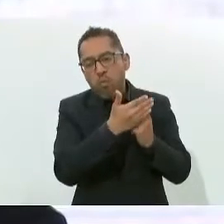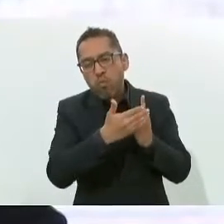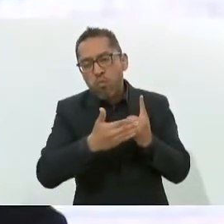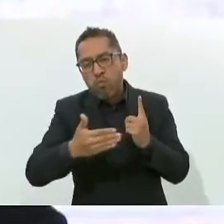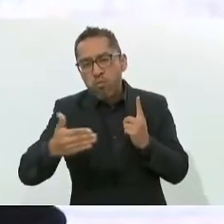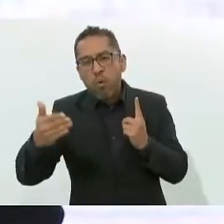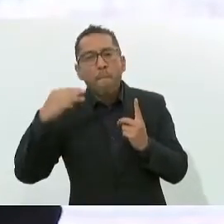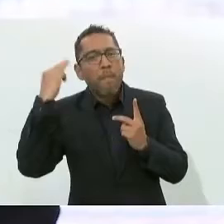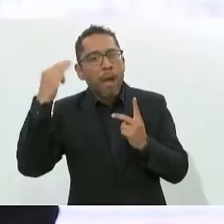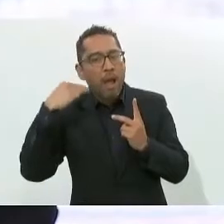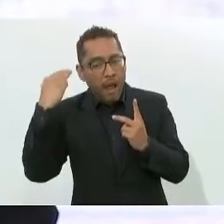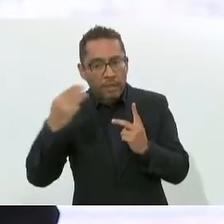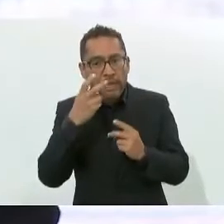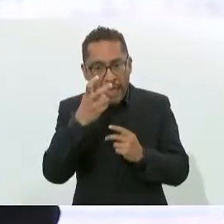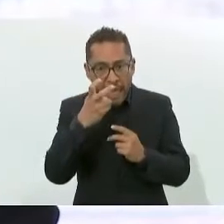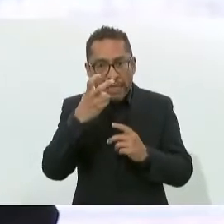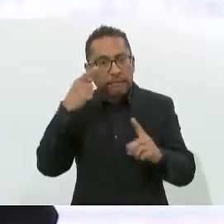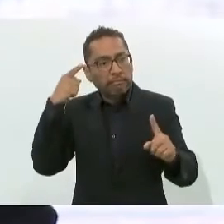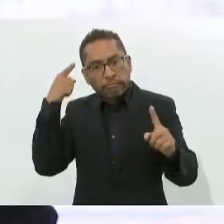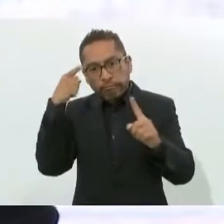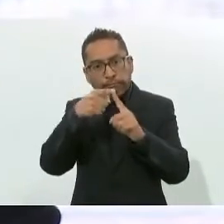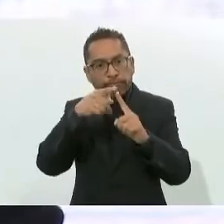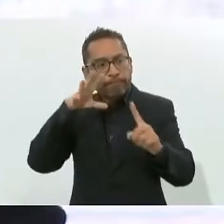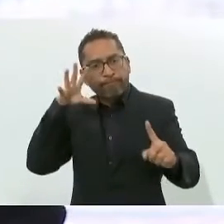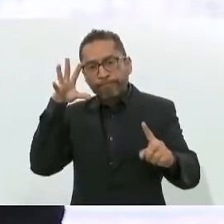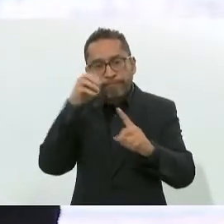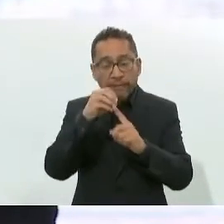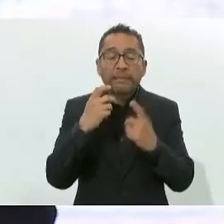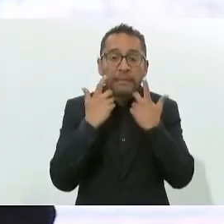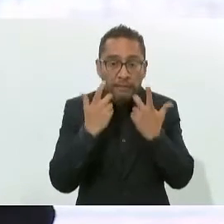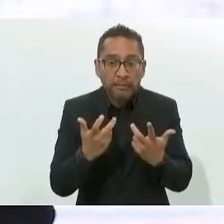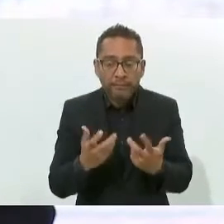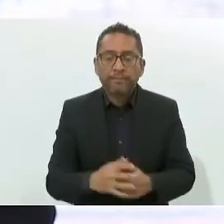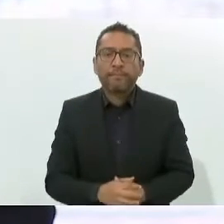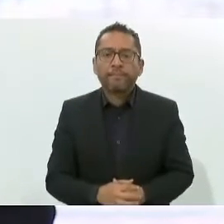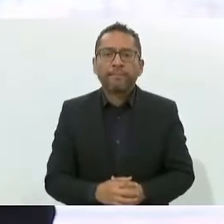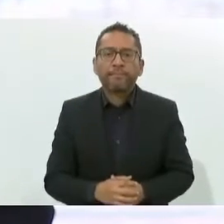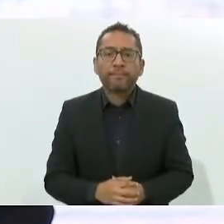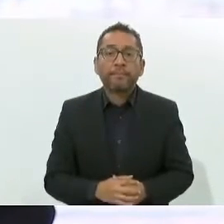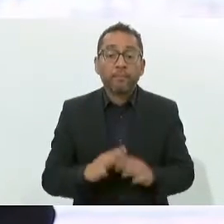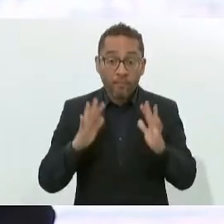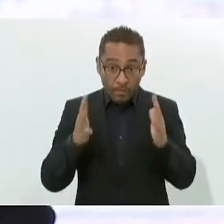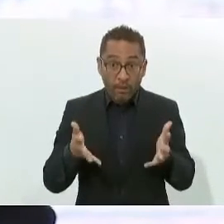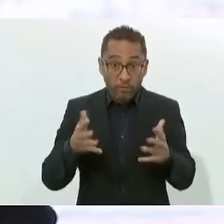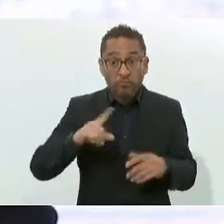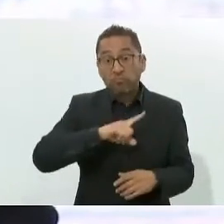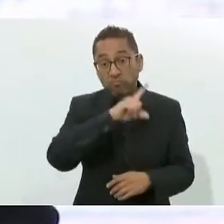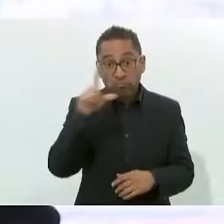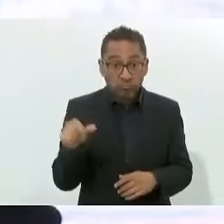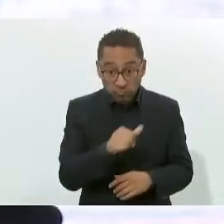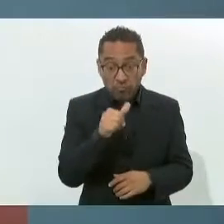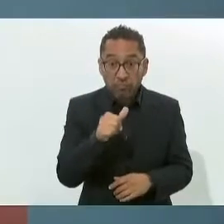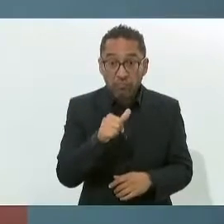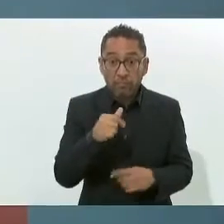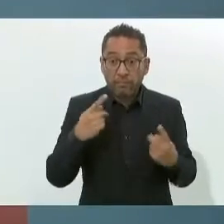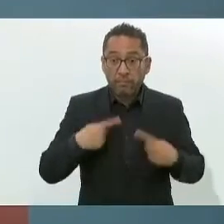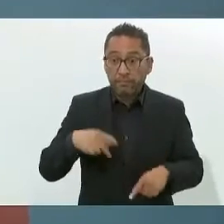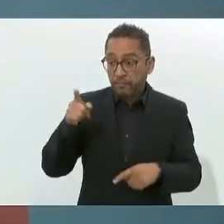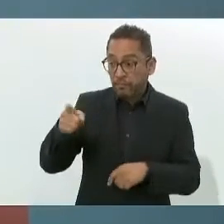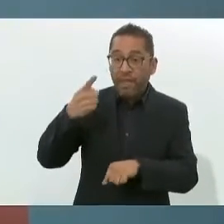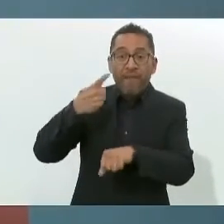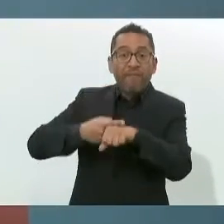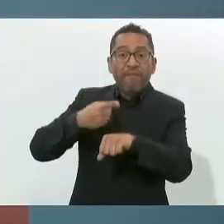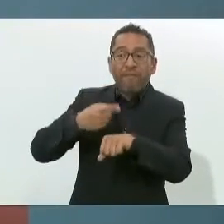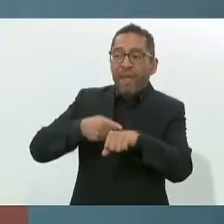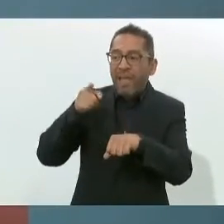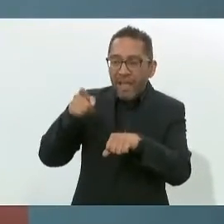el propósito, esa es la primera etapa. Luego se va a atender a los enfermos